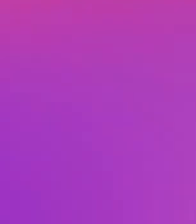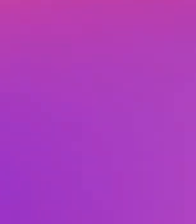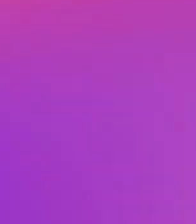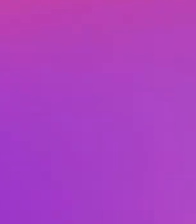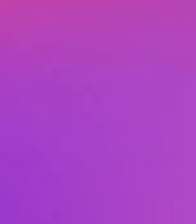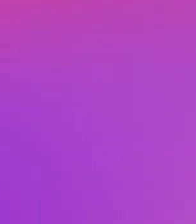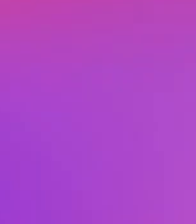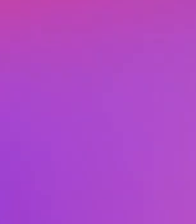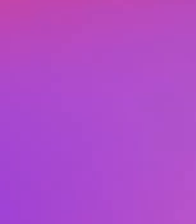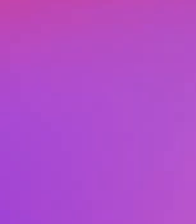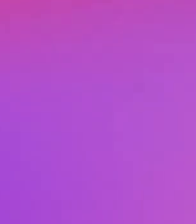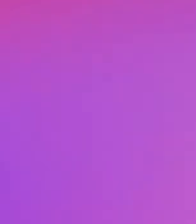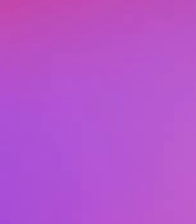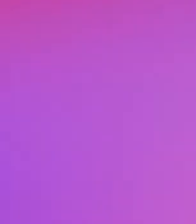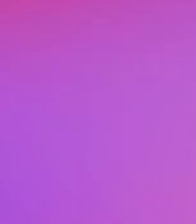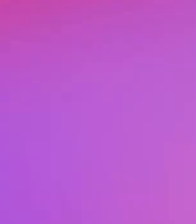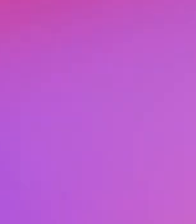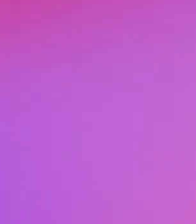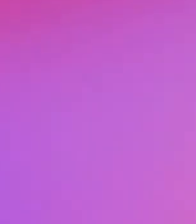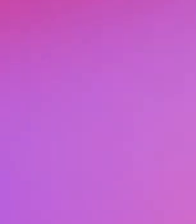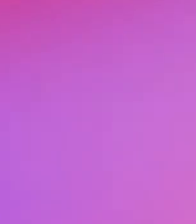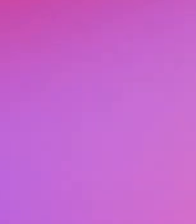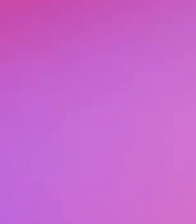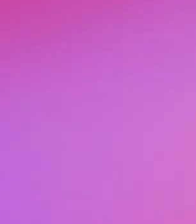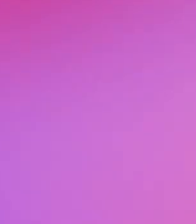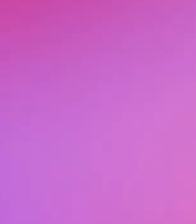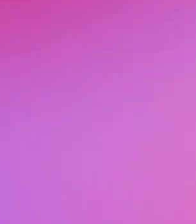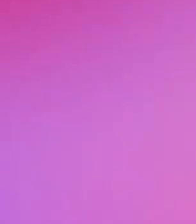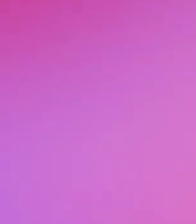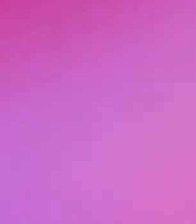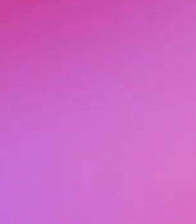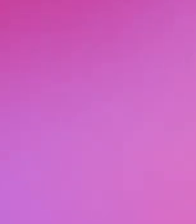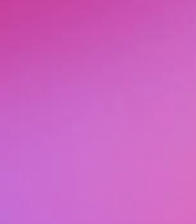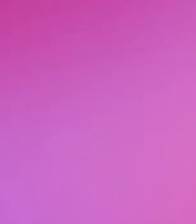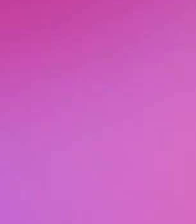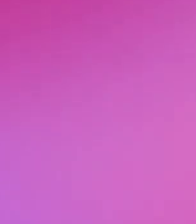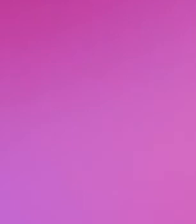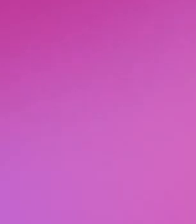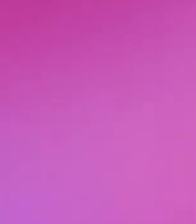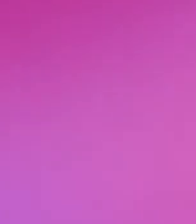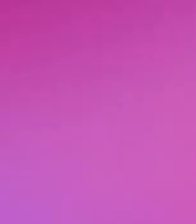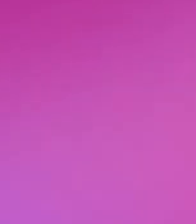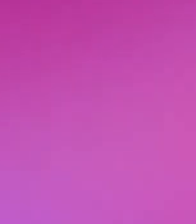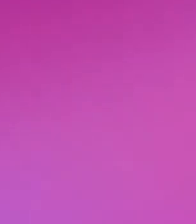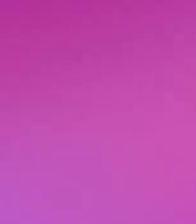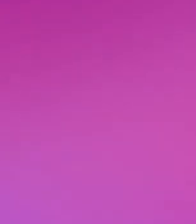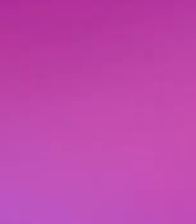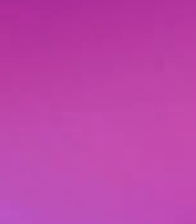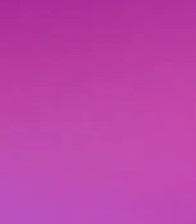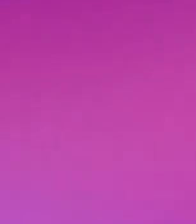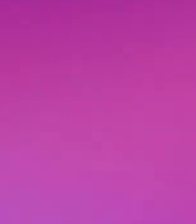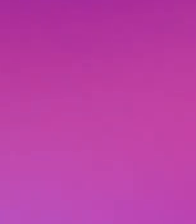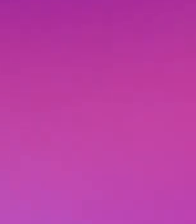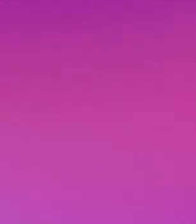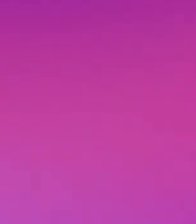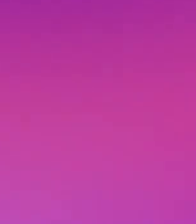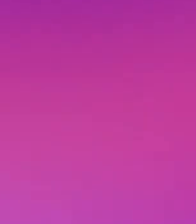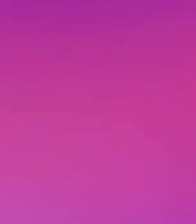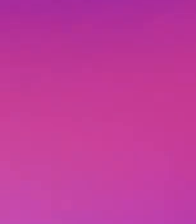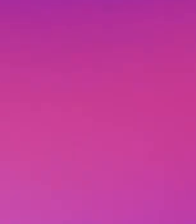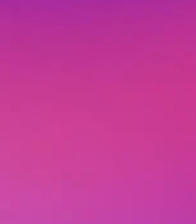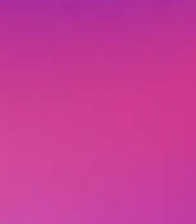Si tienes dudas o necesitas ayuda, llama al Centro de Apoyo Pedagógico a Distancia. El número de teléfono para secundaria es